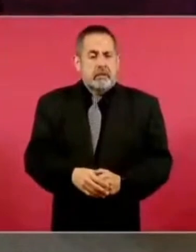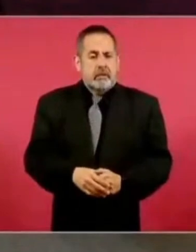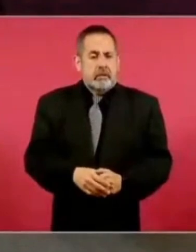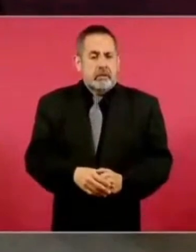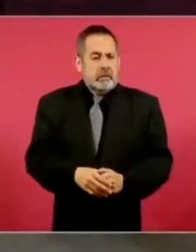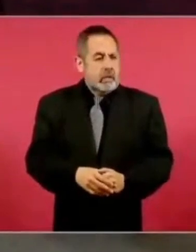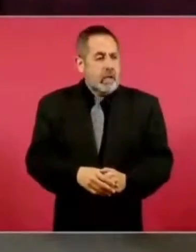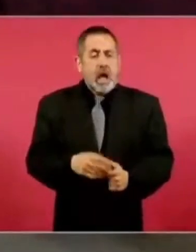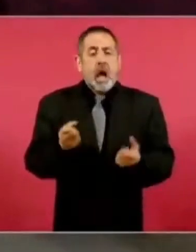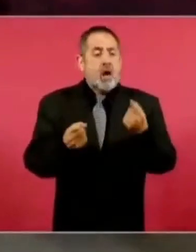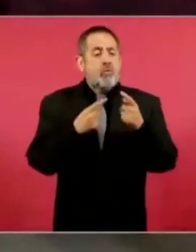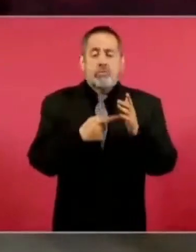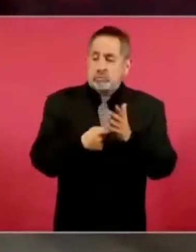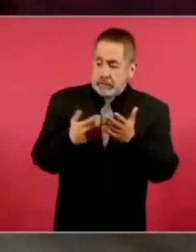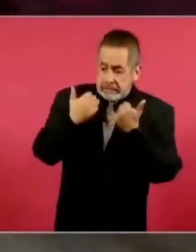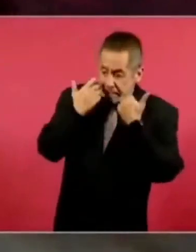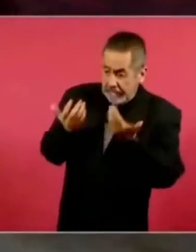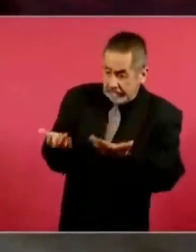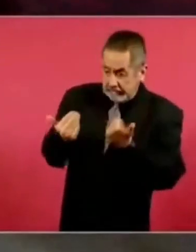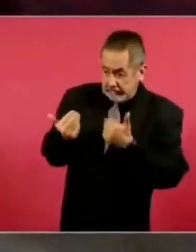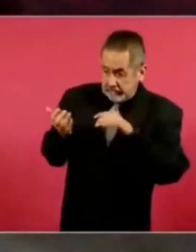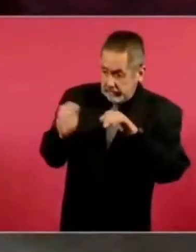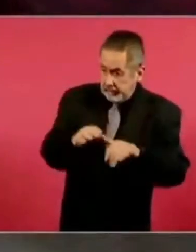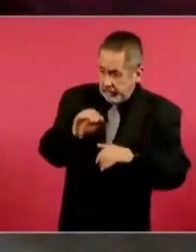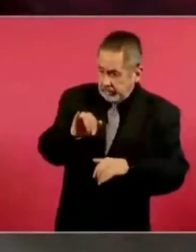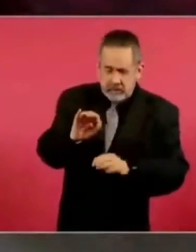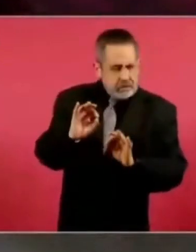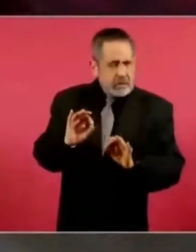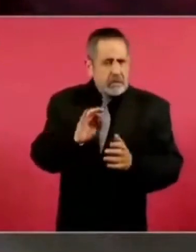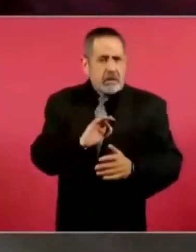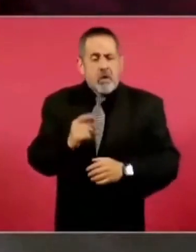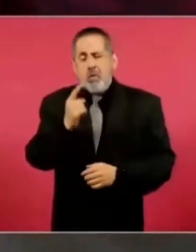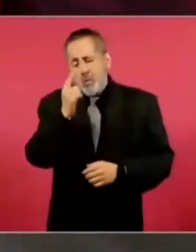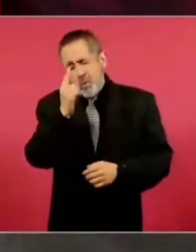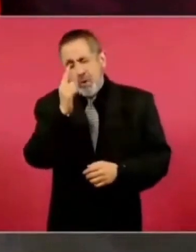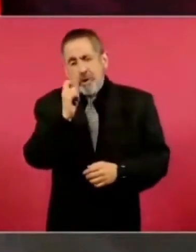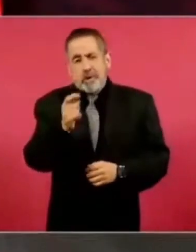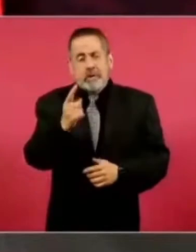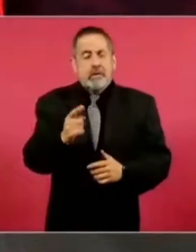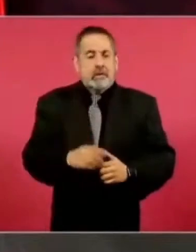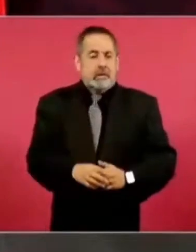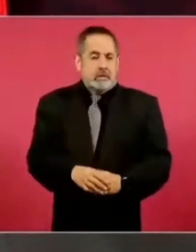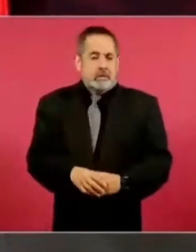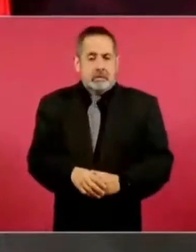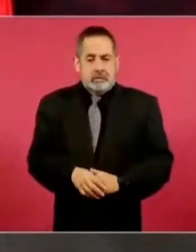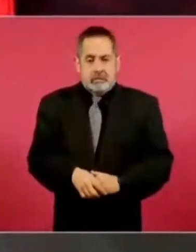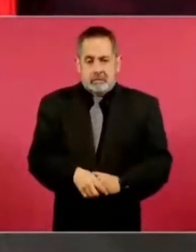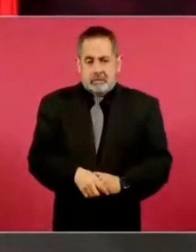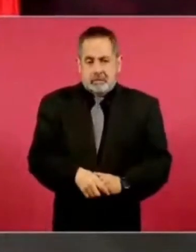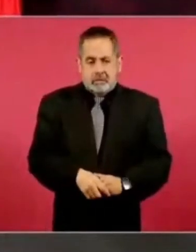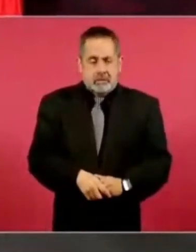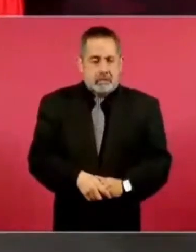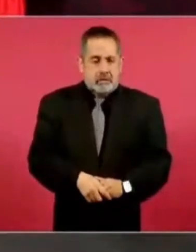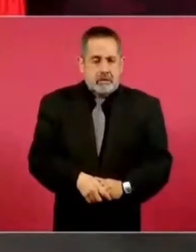oferta de trabajo. El asunto es que